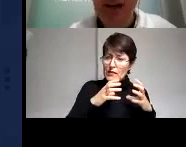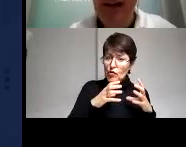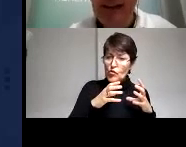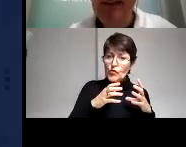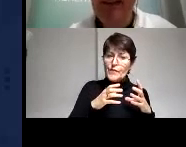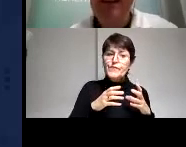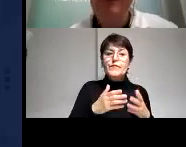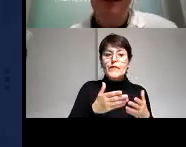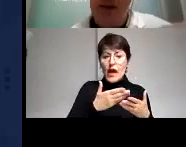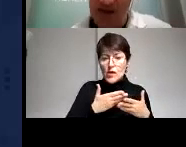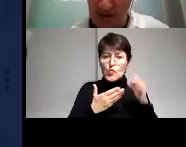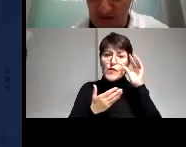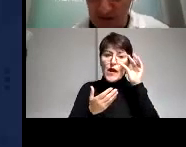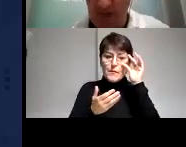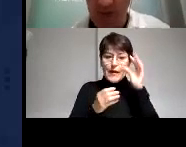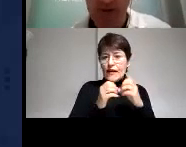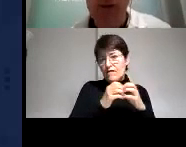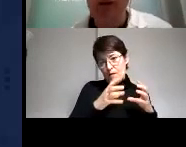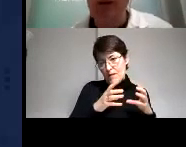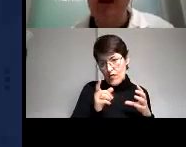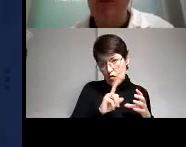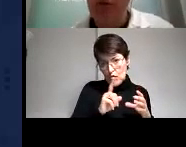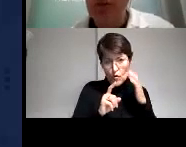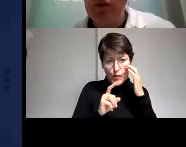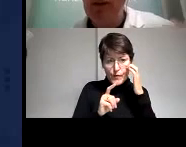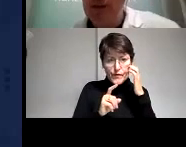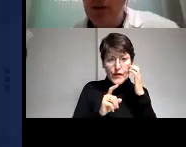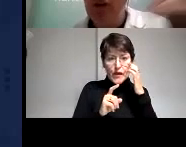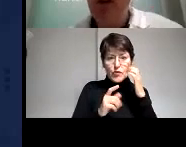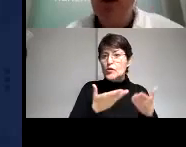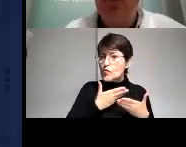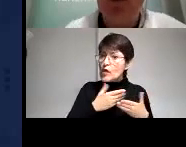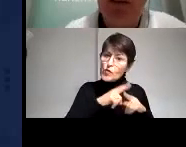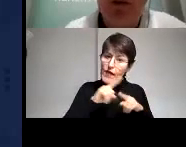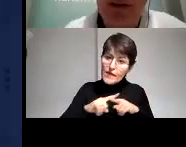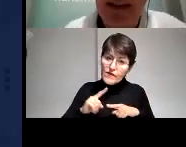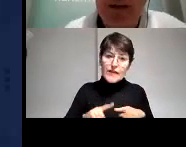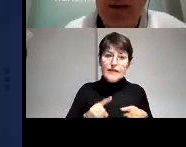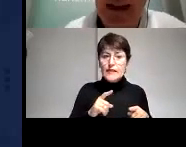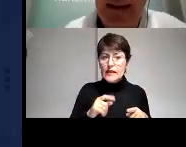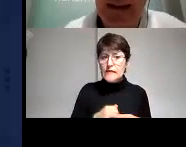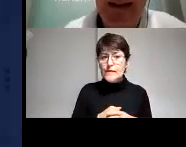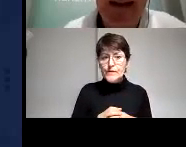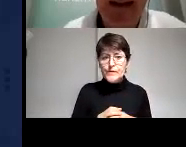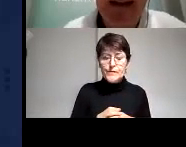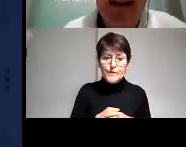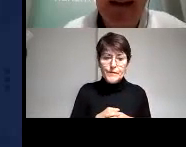las prostaglandinas que evitan la inflamación. Por lo tanto, nos van a ayudar en muchos procesos inflamatorios como los que hemos comentado